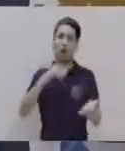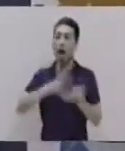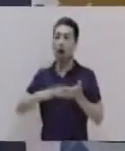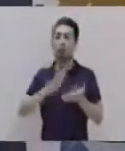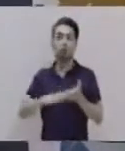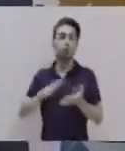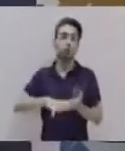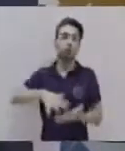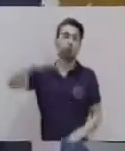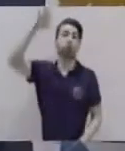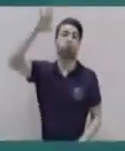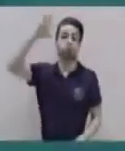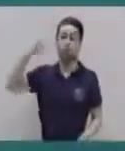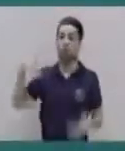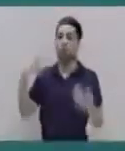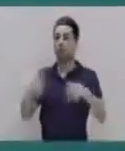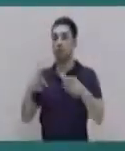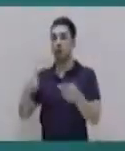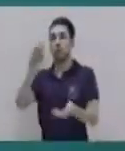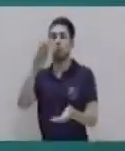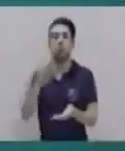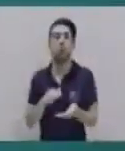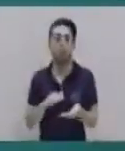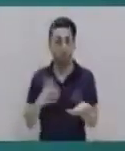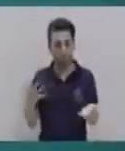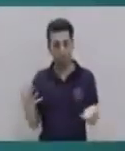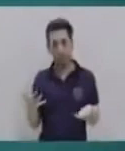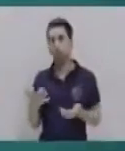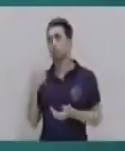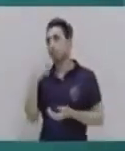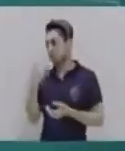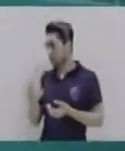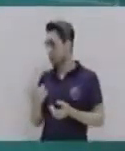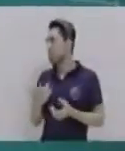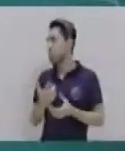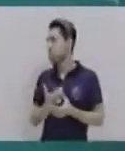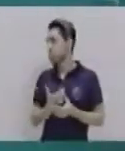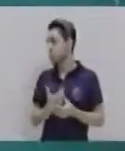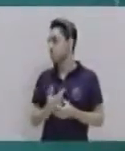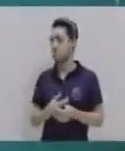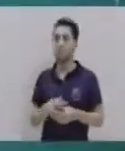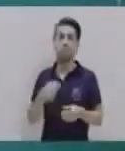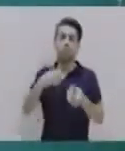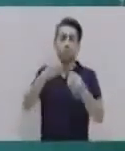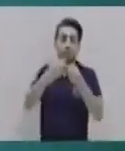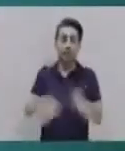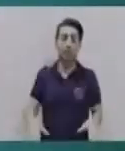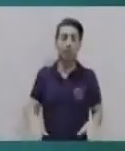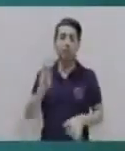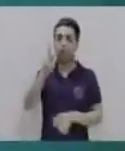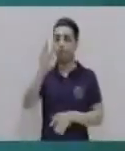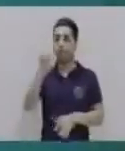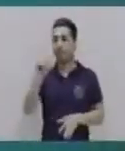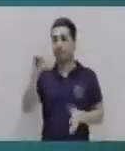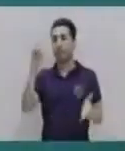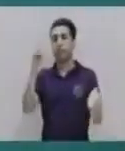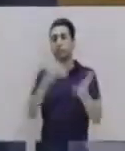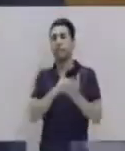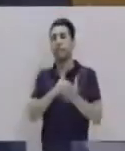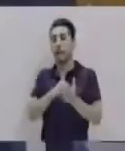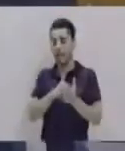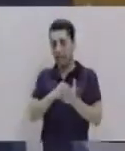Sí, Claudia, así es. Tienes una pérdida De 20,000. de 20. Es casi el